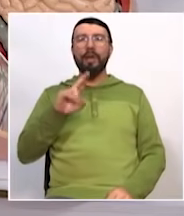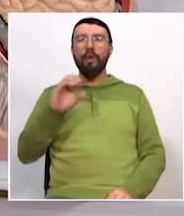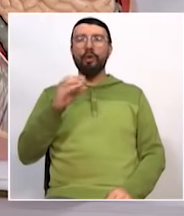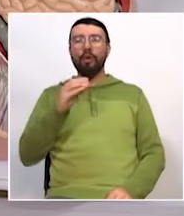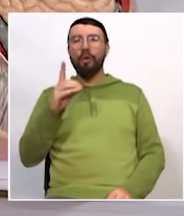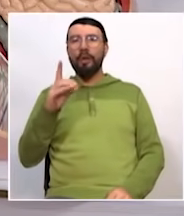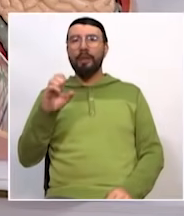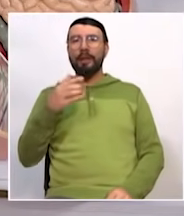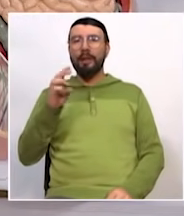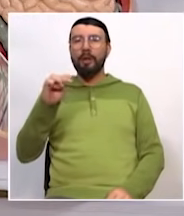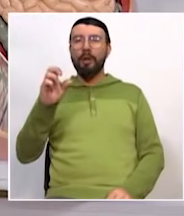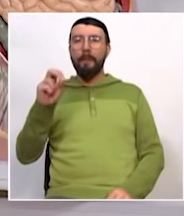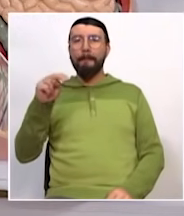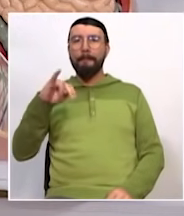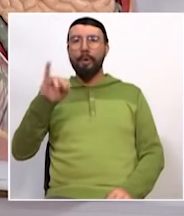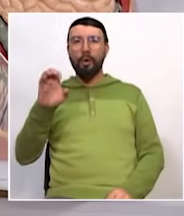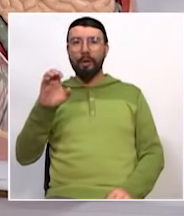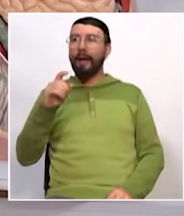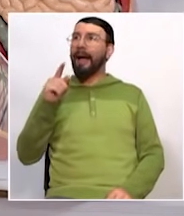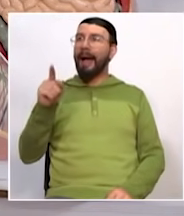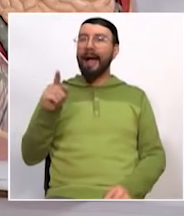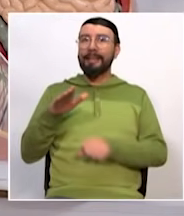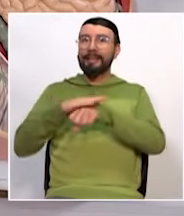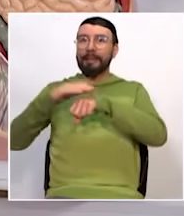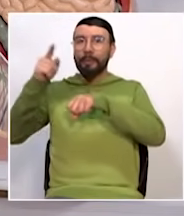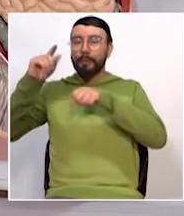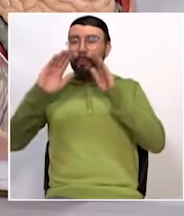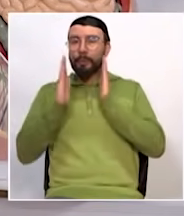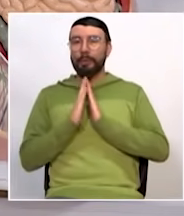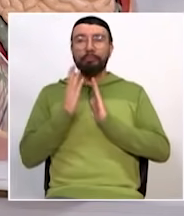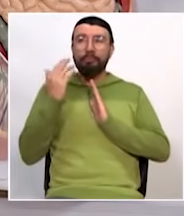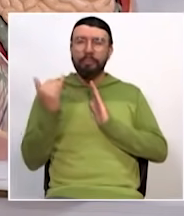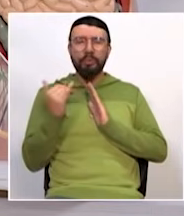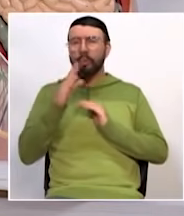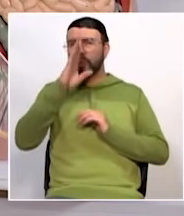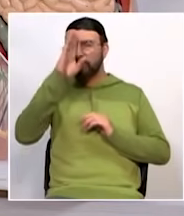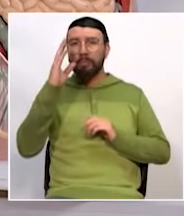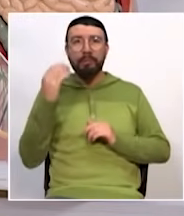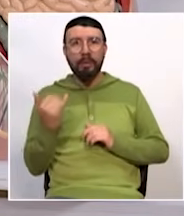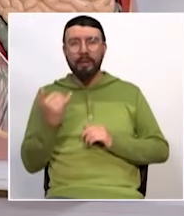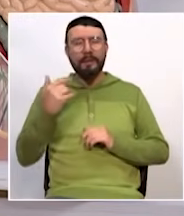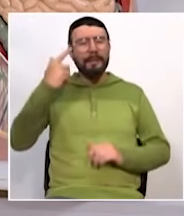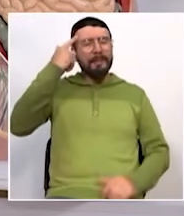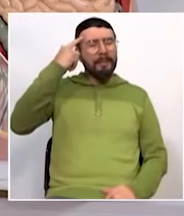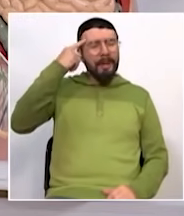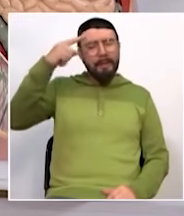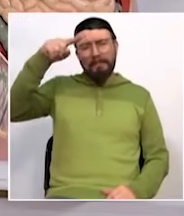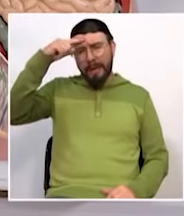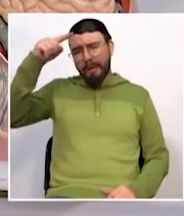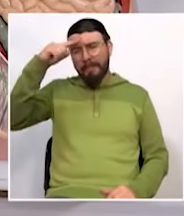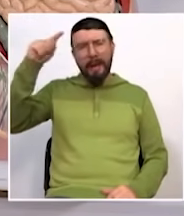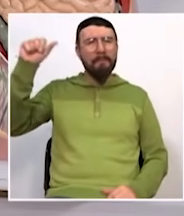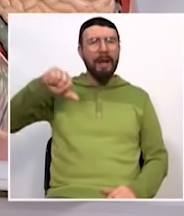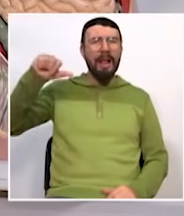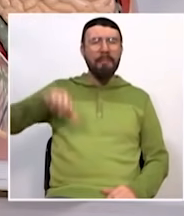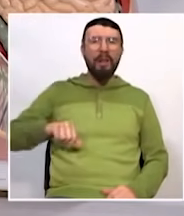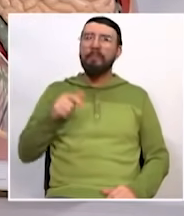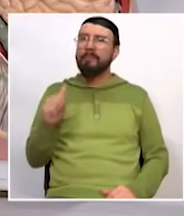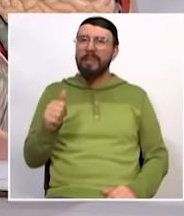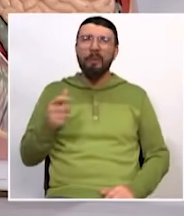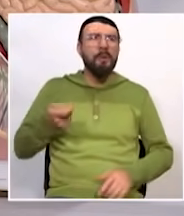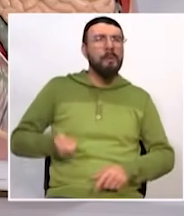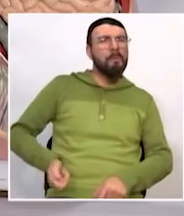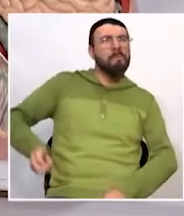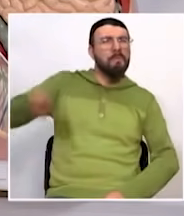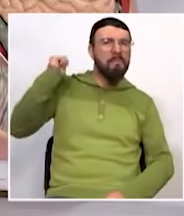a los monjes de clausuras los monjes trapenses acostumbrado en quitarse los malos pensamientos a través de la autoflagelación en sus